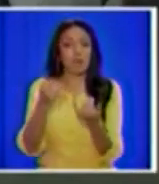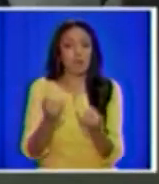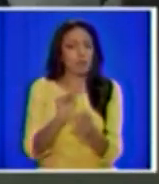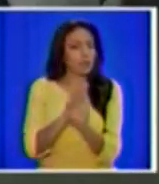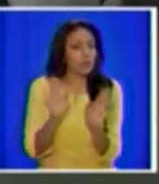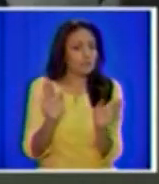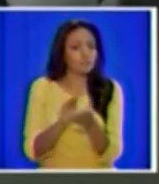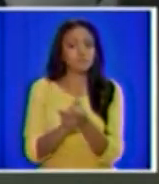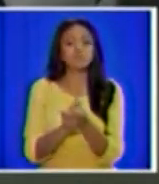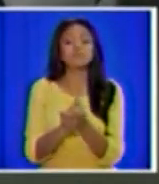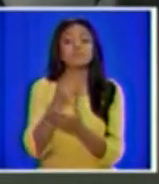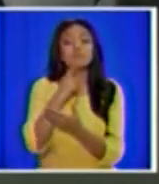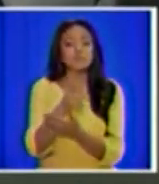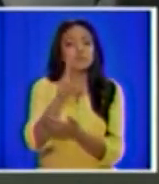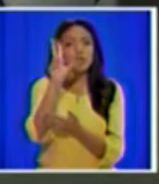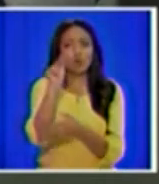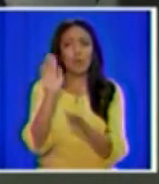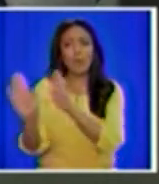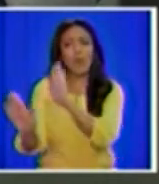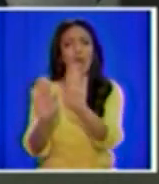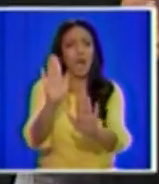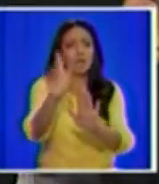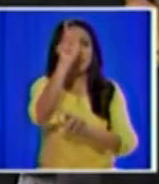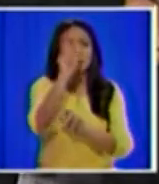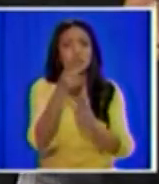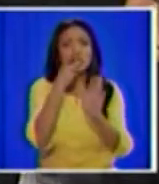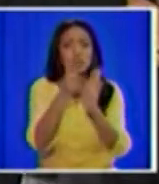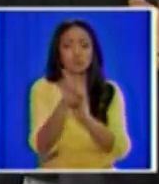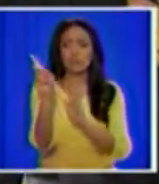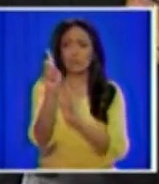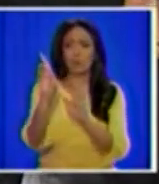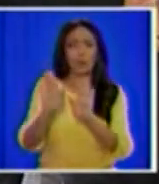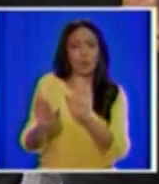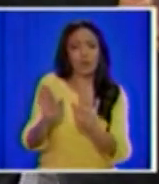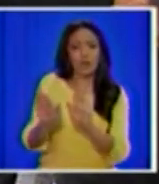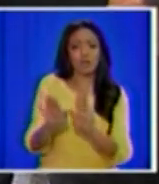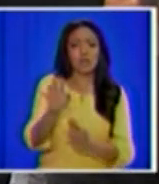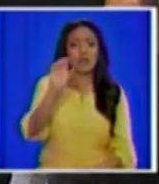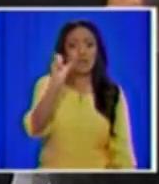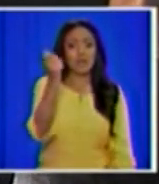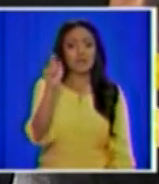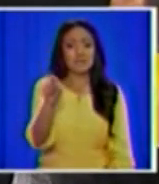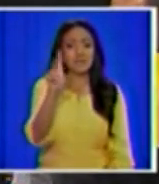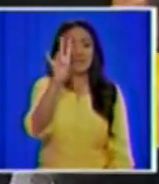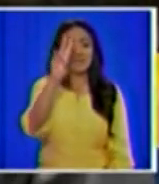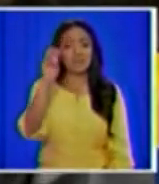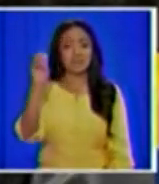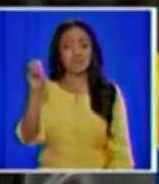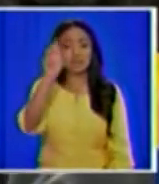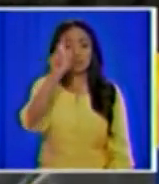Y añade que no habrá represalias para quien denuncie. Son 10,700 becarios, de estos